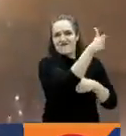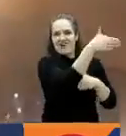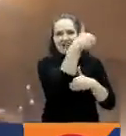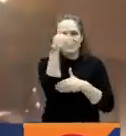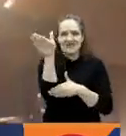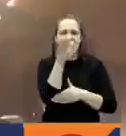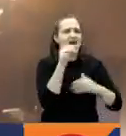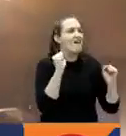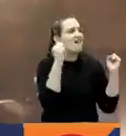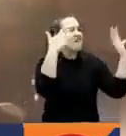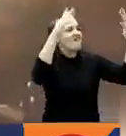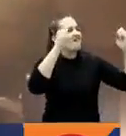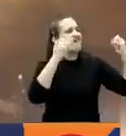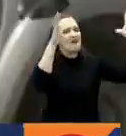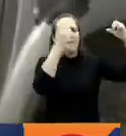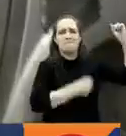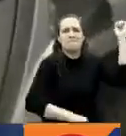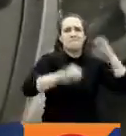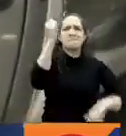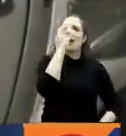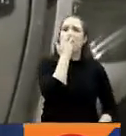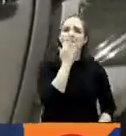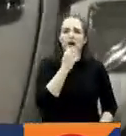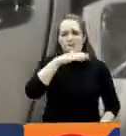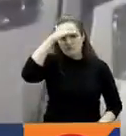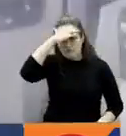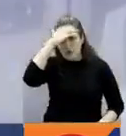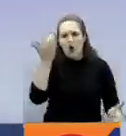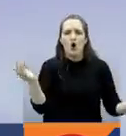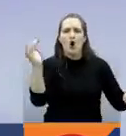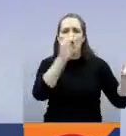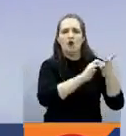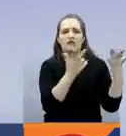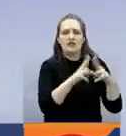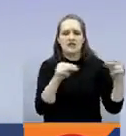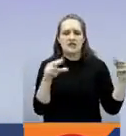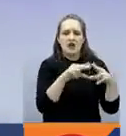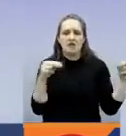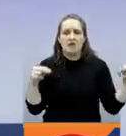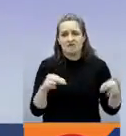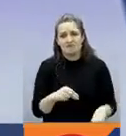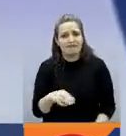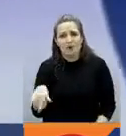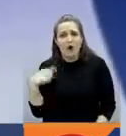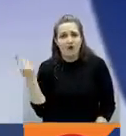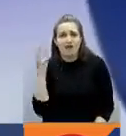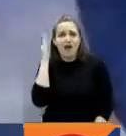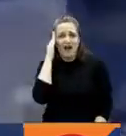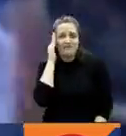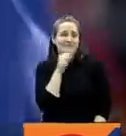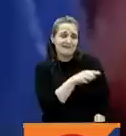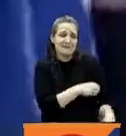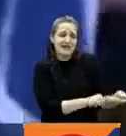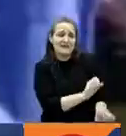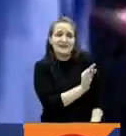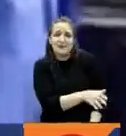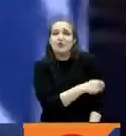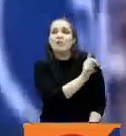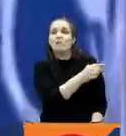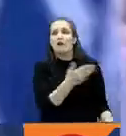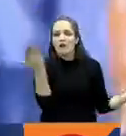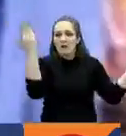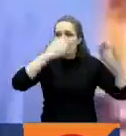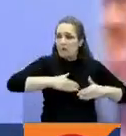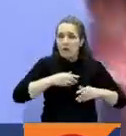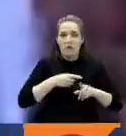la madrugada de este lunes en la Plaza de las Victorias, en el centro de Managua, la victoria cantada del presidente nicaragüense en las elecciones presidenciales del